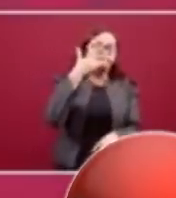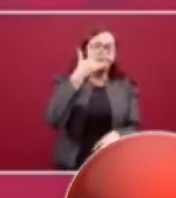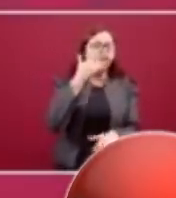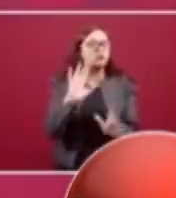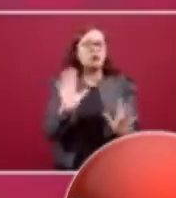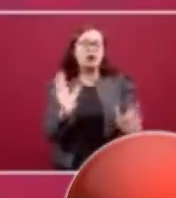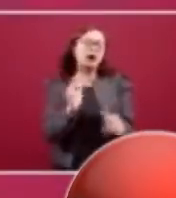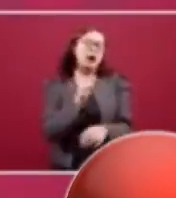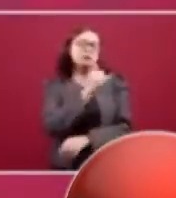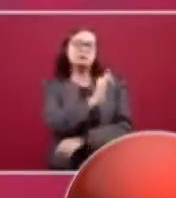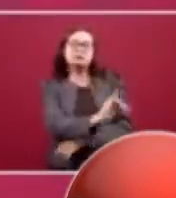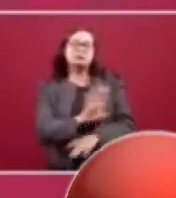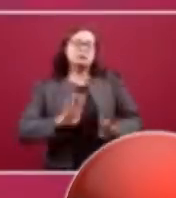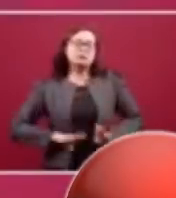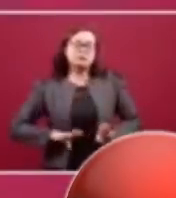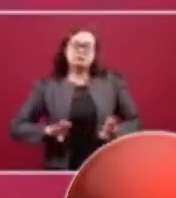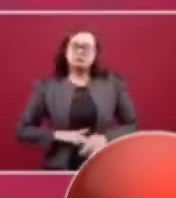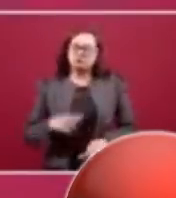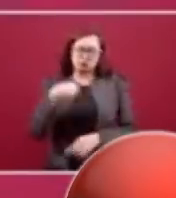voy a